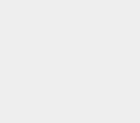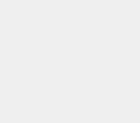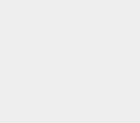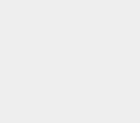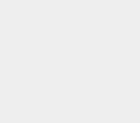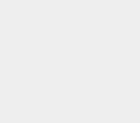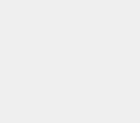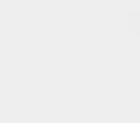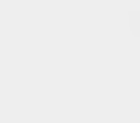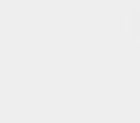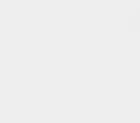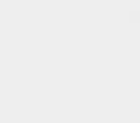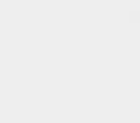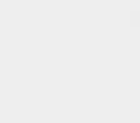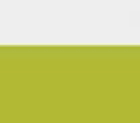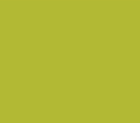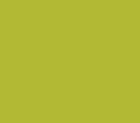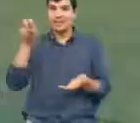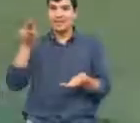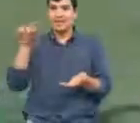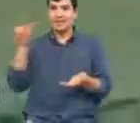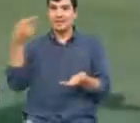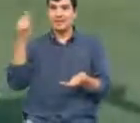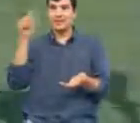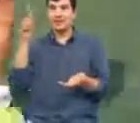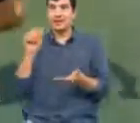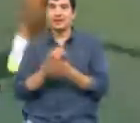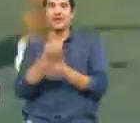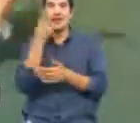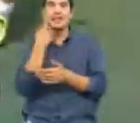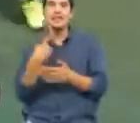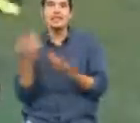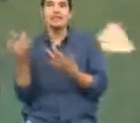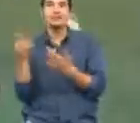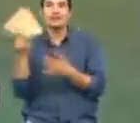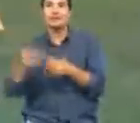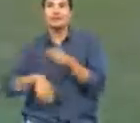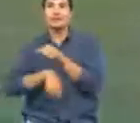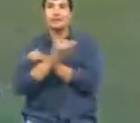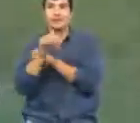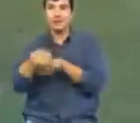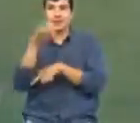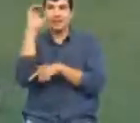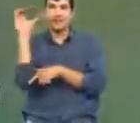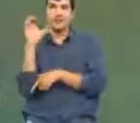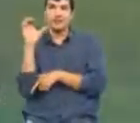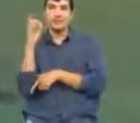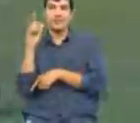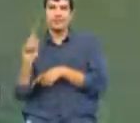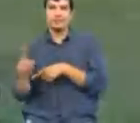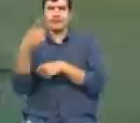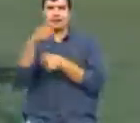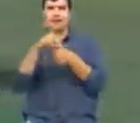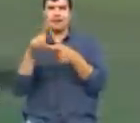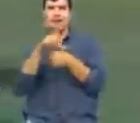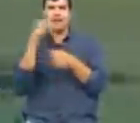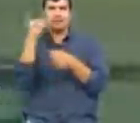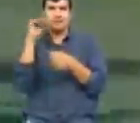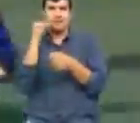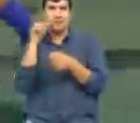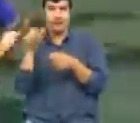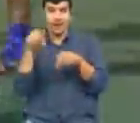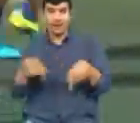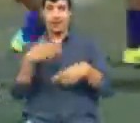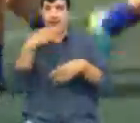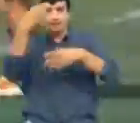canal troll tocó y llegó el día esperado para las futbolistas en colombia la primera liga del balompié femenino del país será una